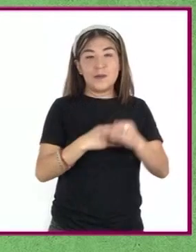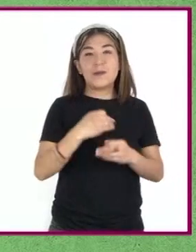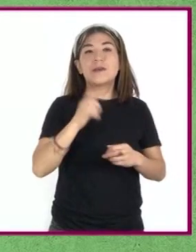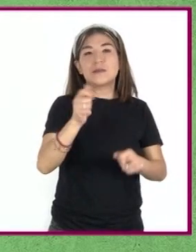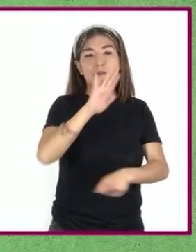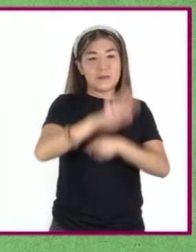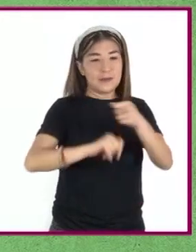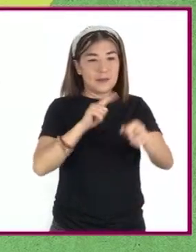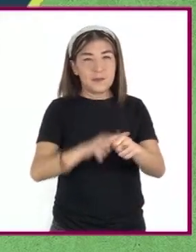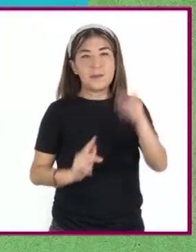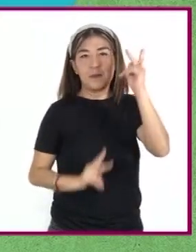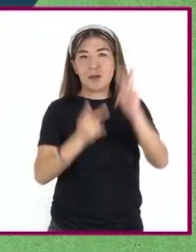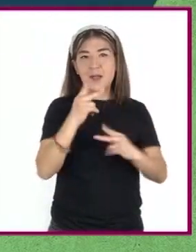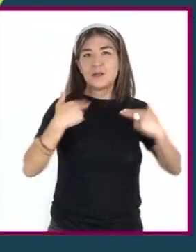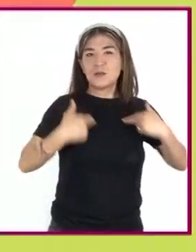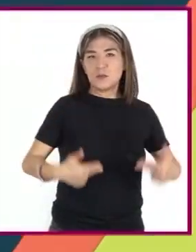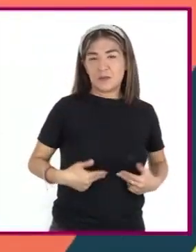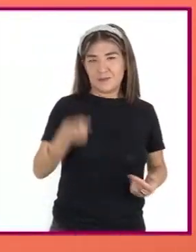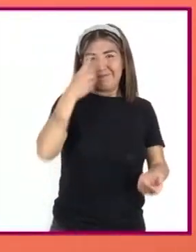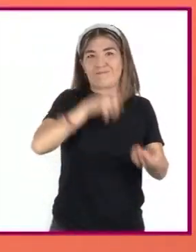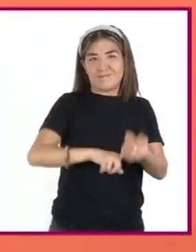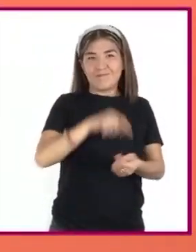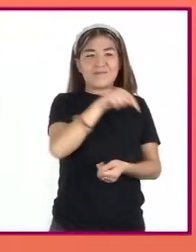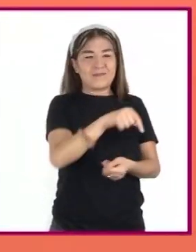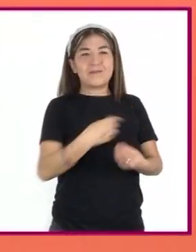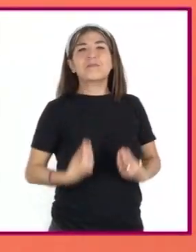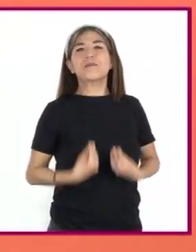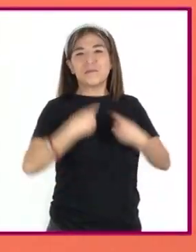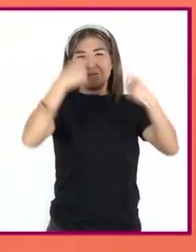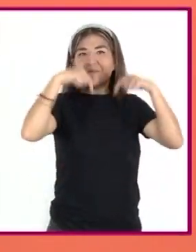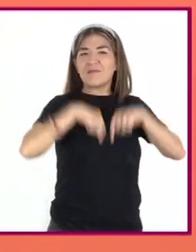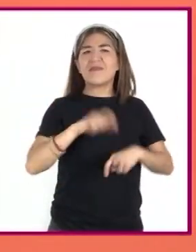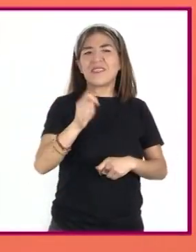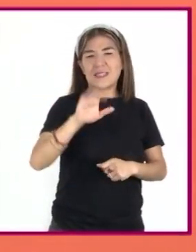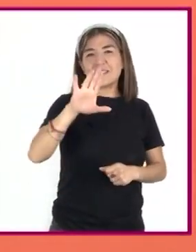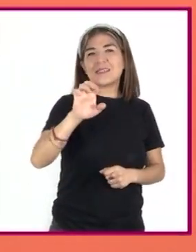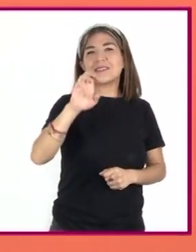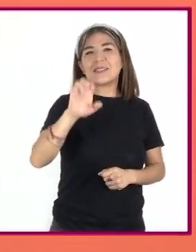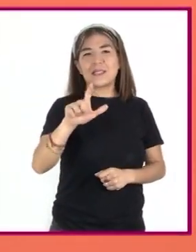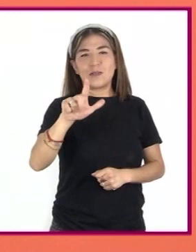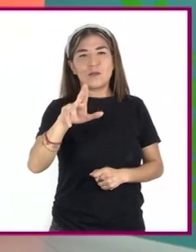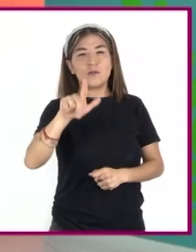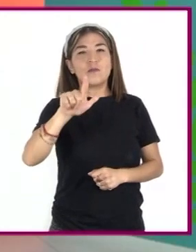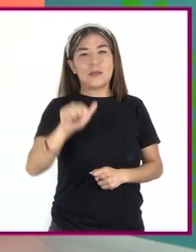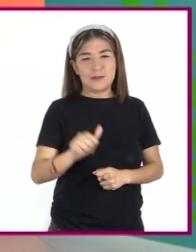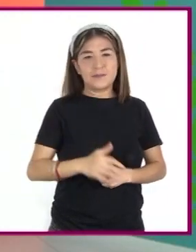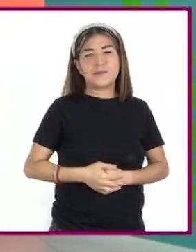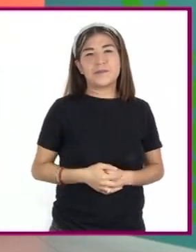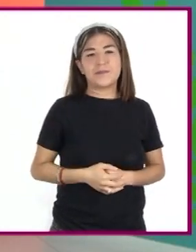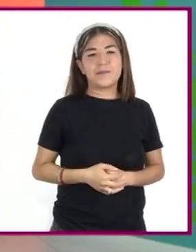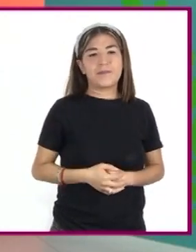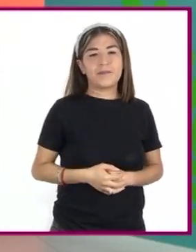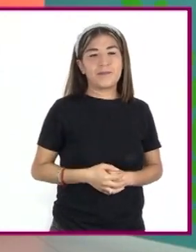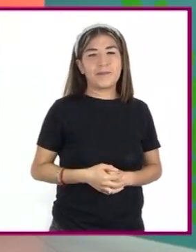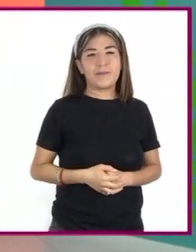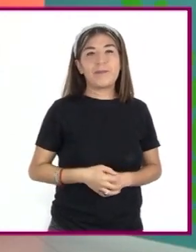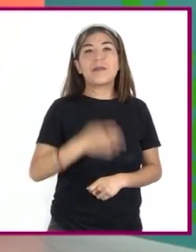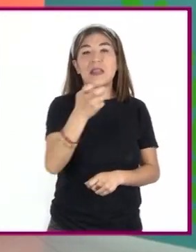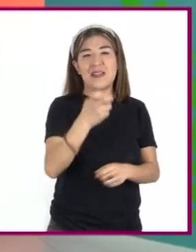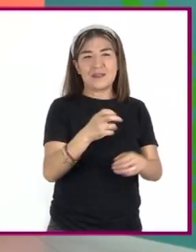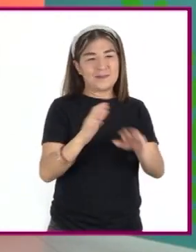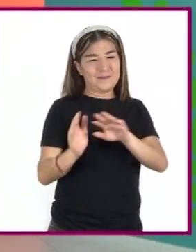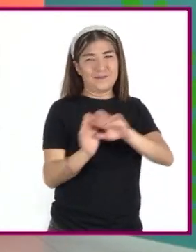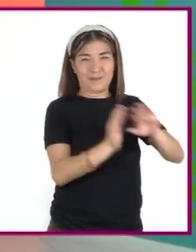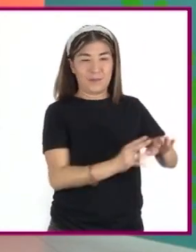conformados por células. Debemos considerar que el proyecto se trabajará a lo largo del segundo